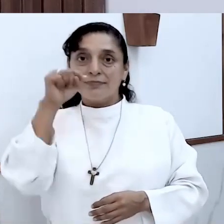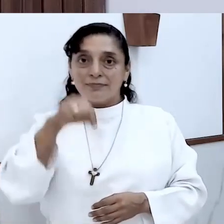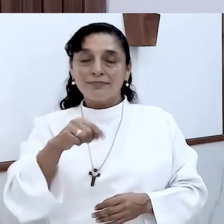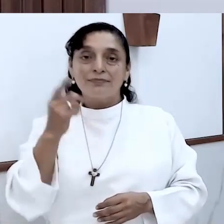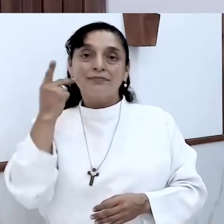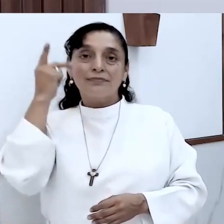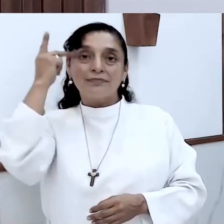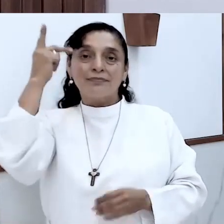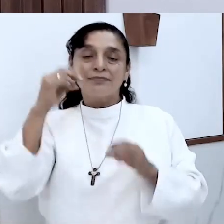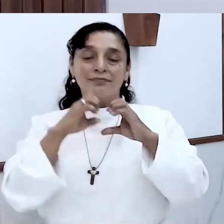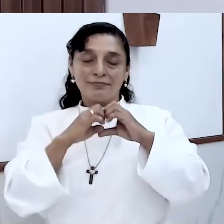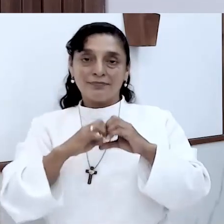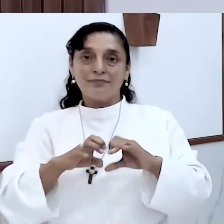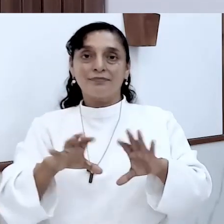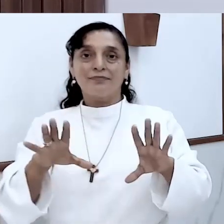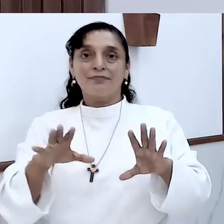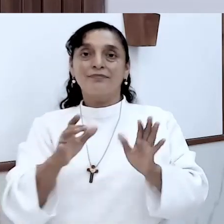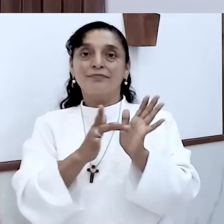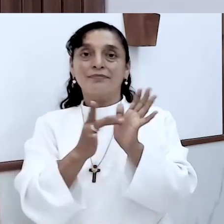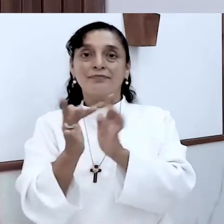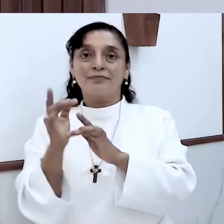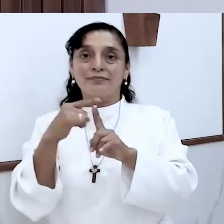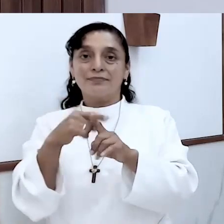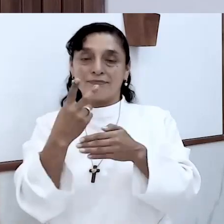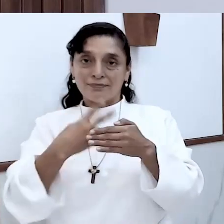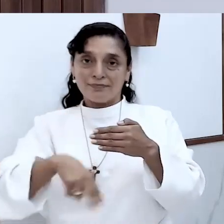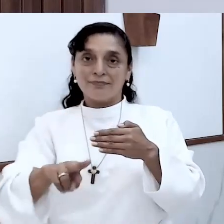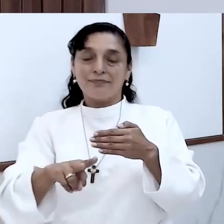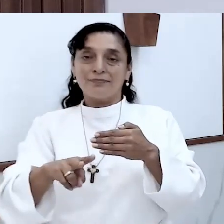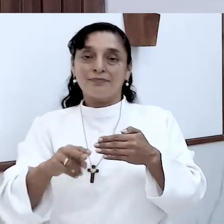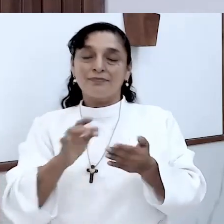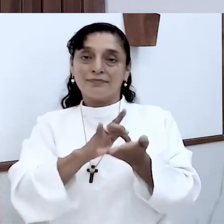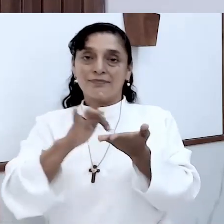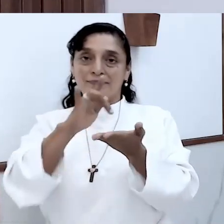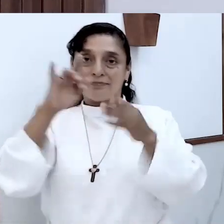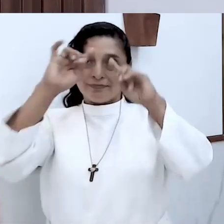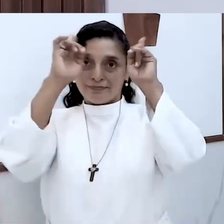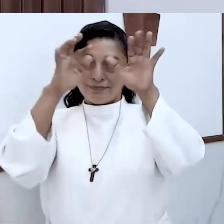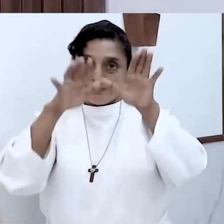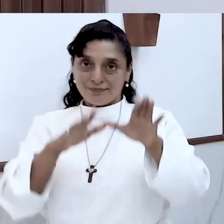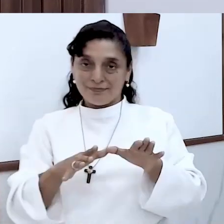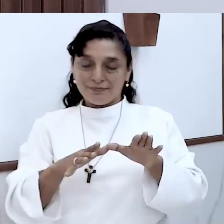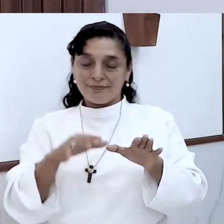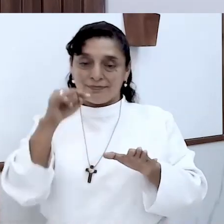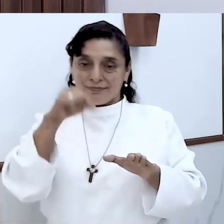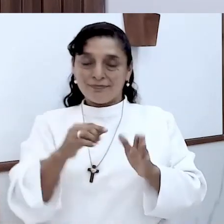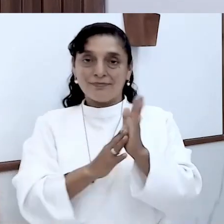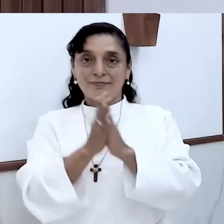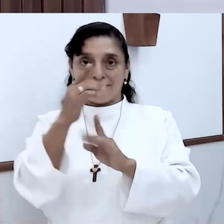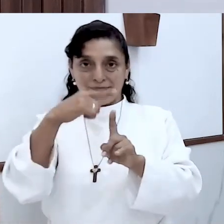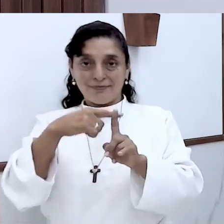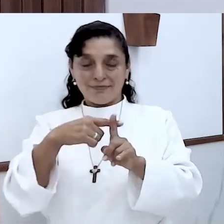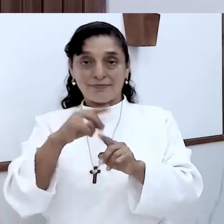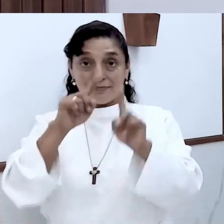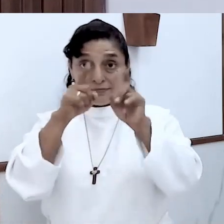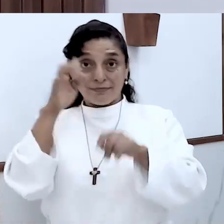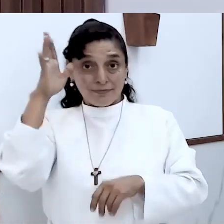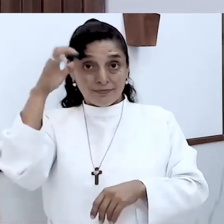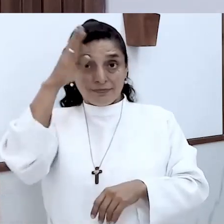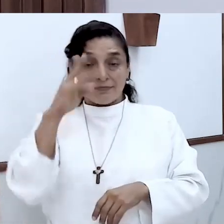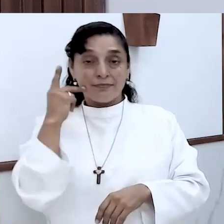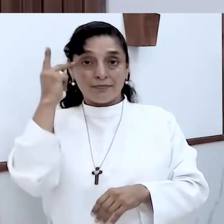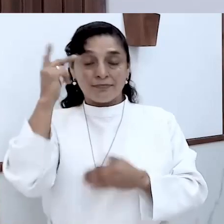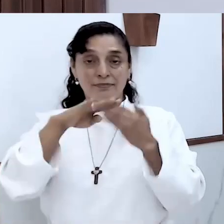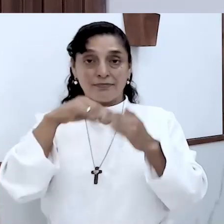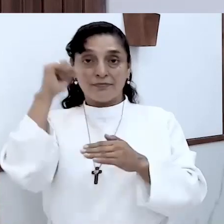Padre misericordioso, en Jesucristo, su Hijo, y en el Espíritu Santo, y en esta Iglesia. ¿Creen ustedes en Dios